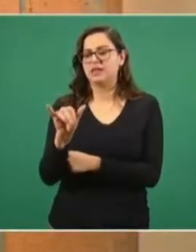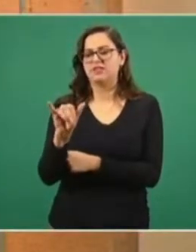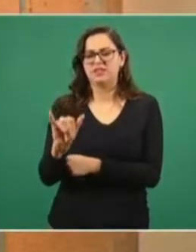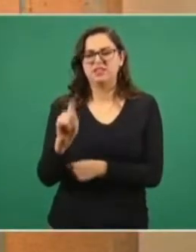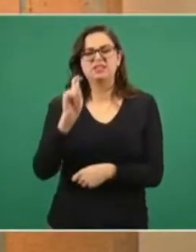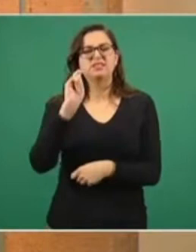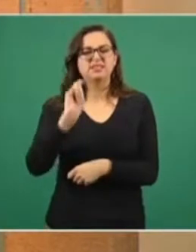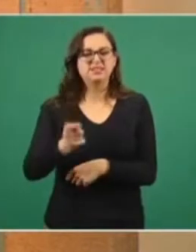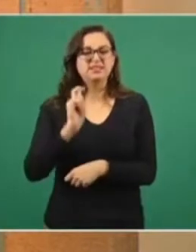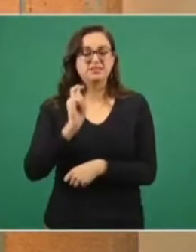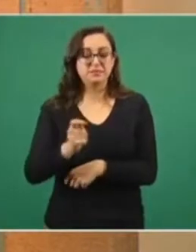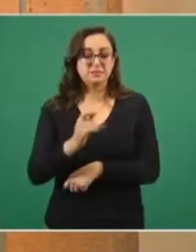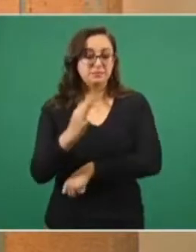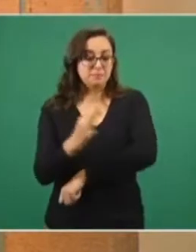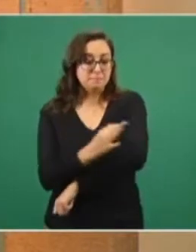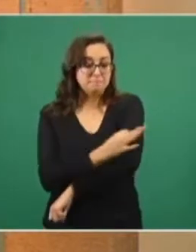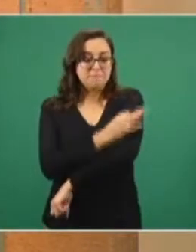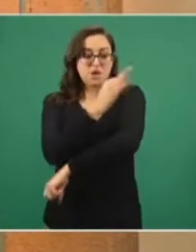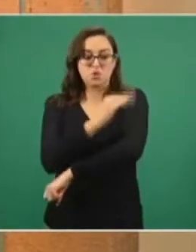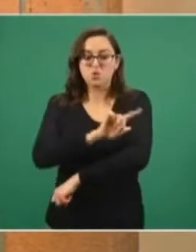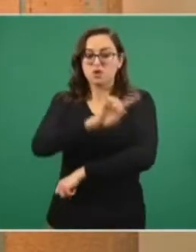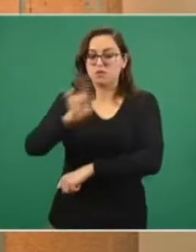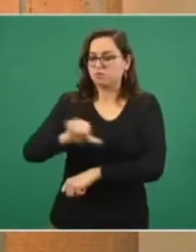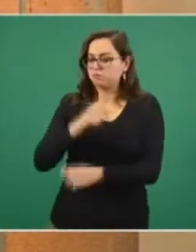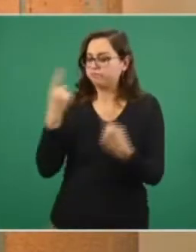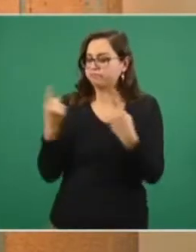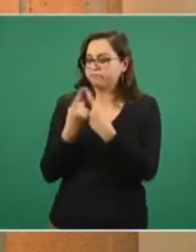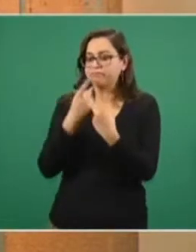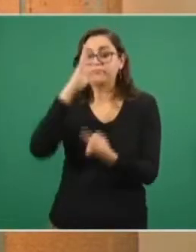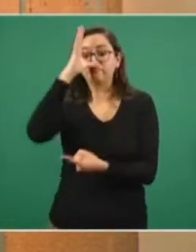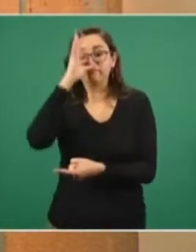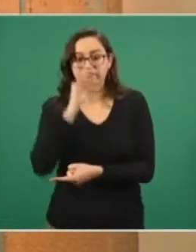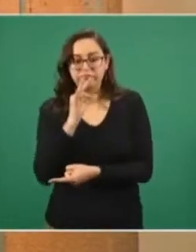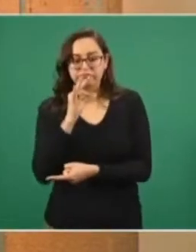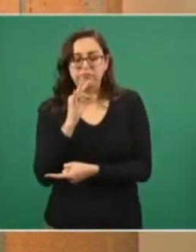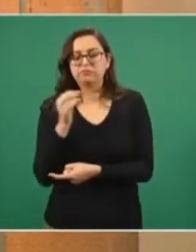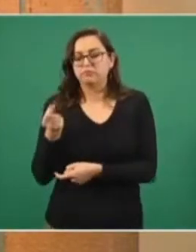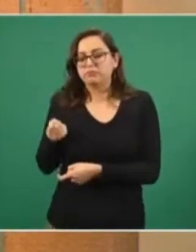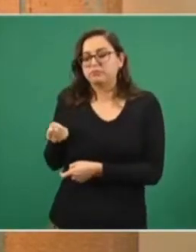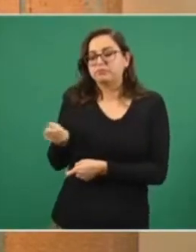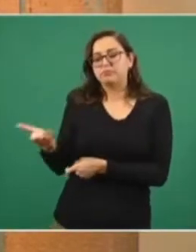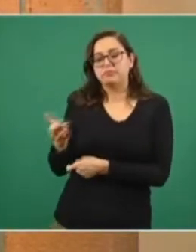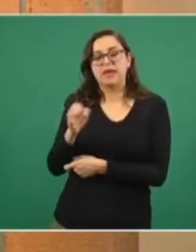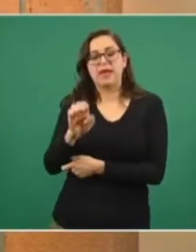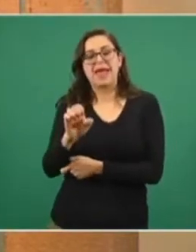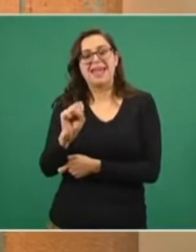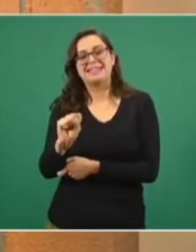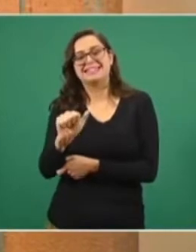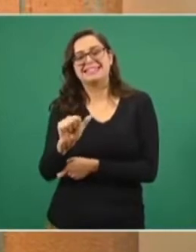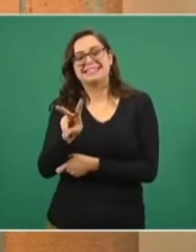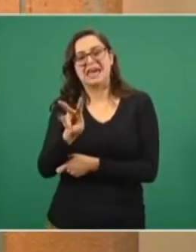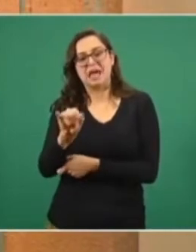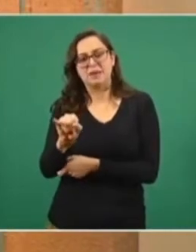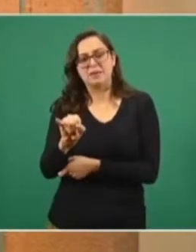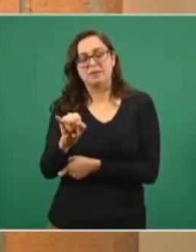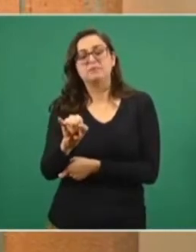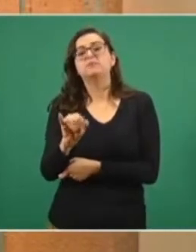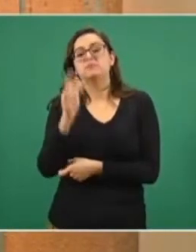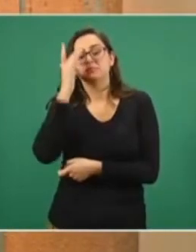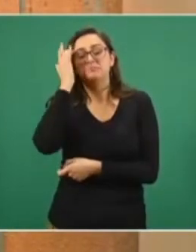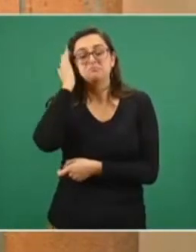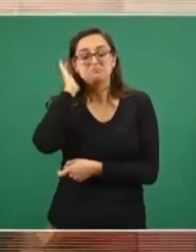se relacionan con la vacunación e inmunización. Este es un evento supuestamente atribuido a la